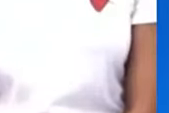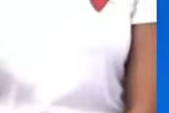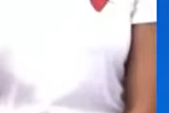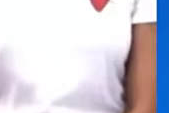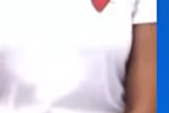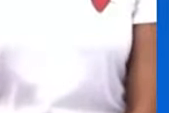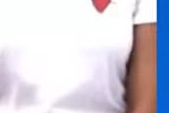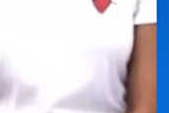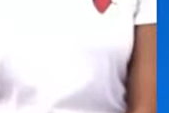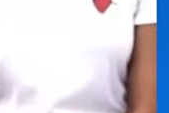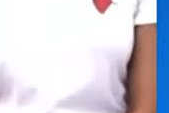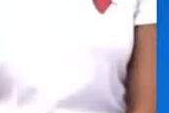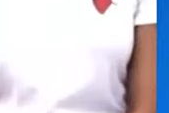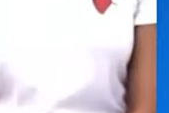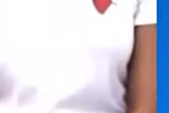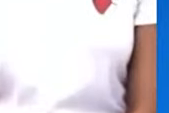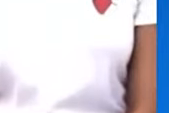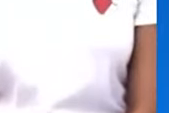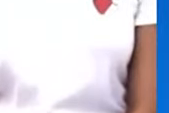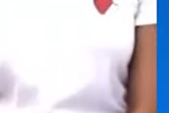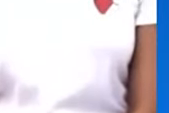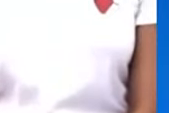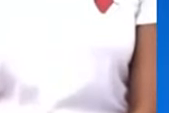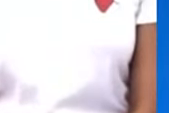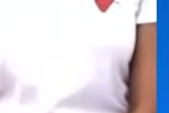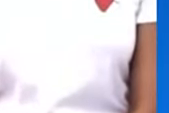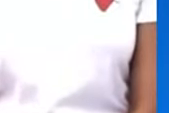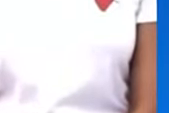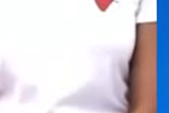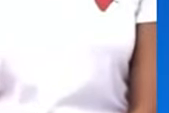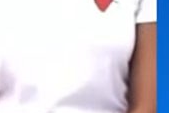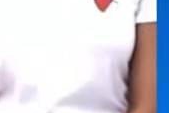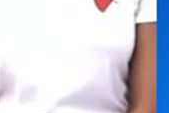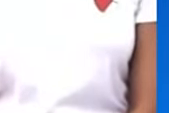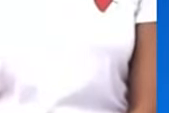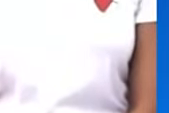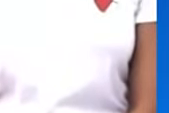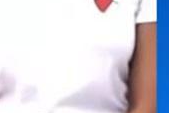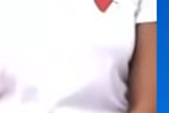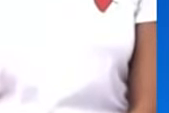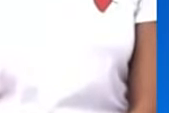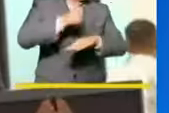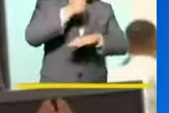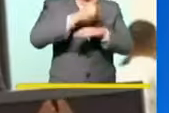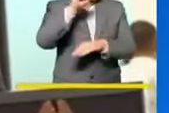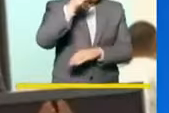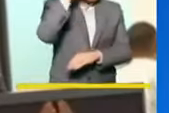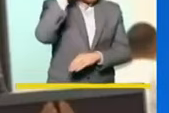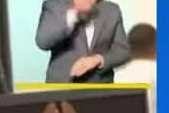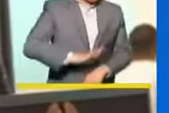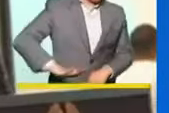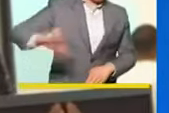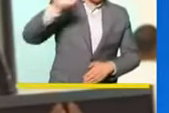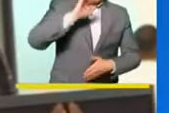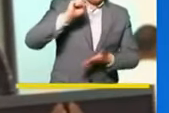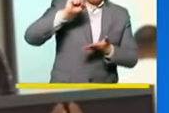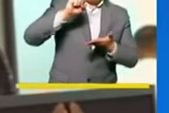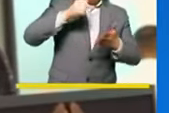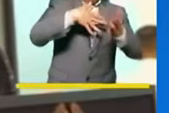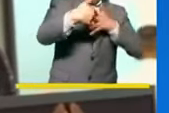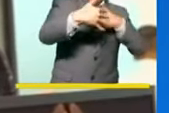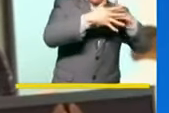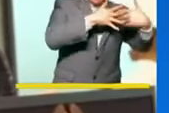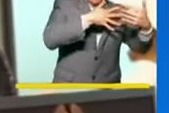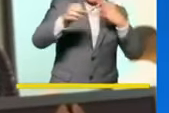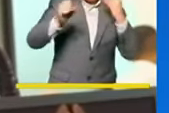interior y el mismo ministro de salud han llegado a la conclusión de que de pronto en este momento a tres meses que por